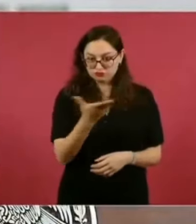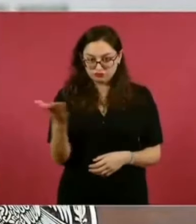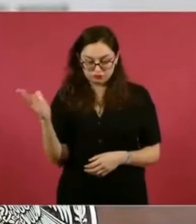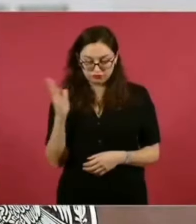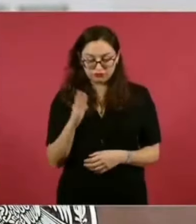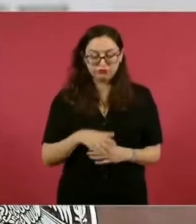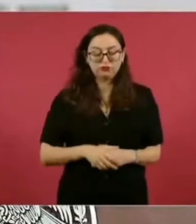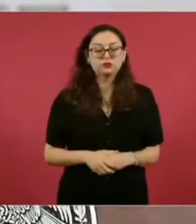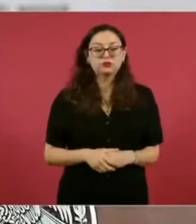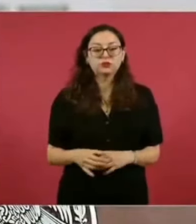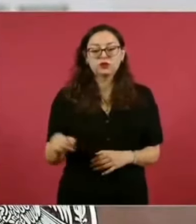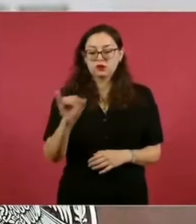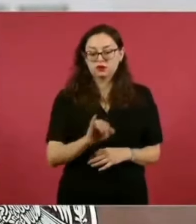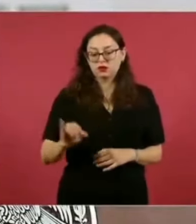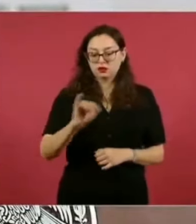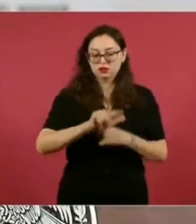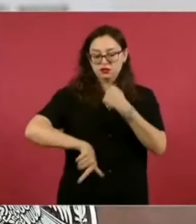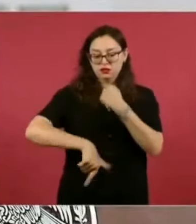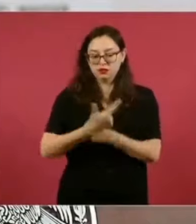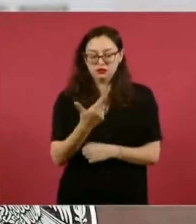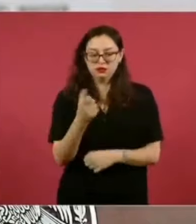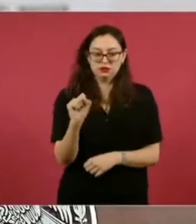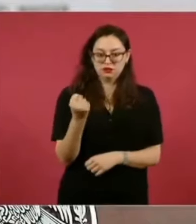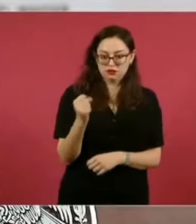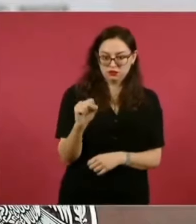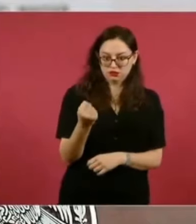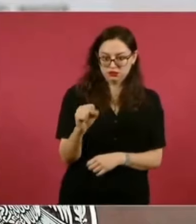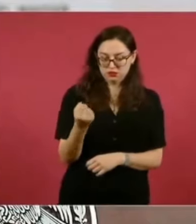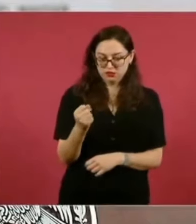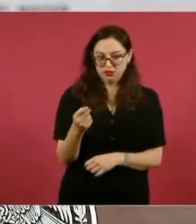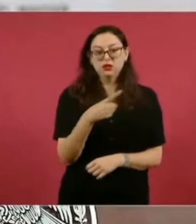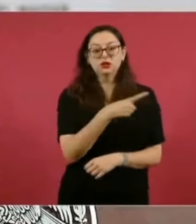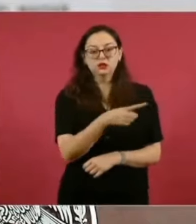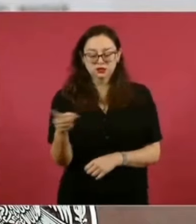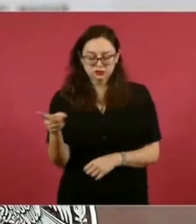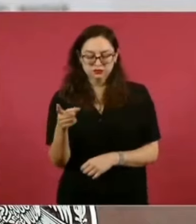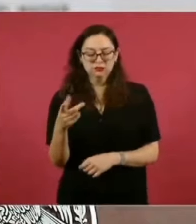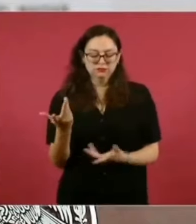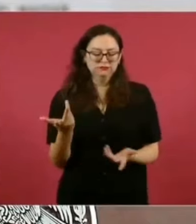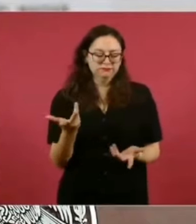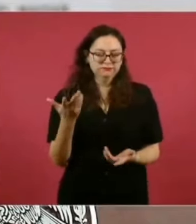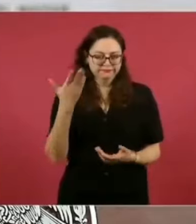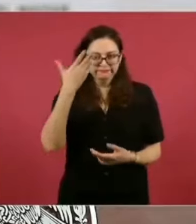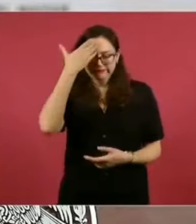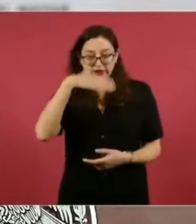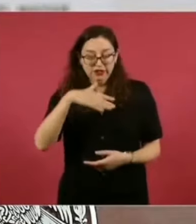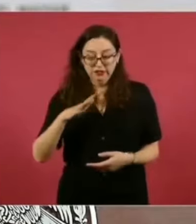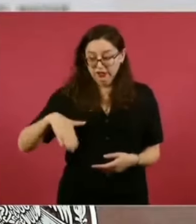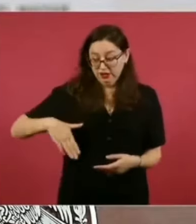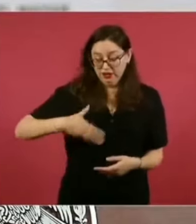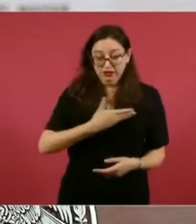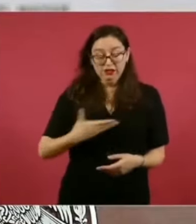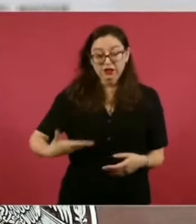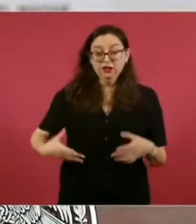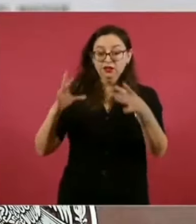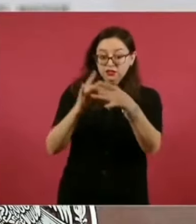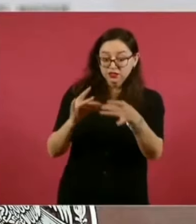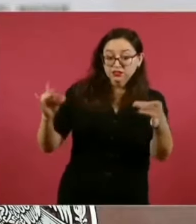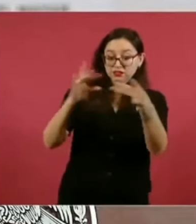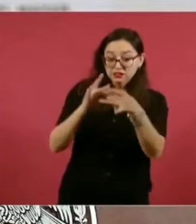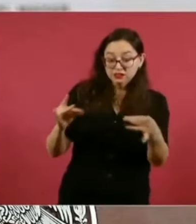jueves 12 de septiembre. Como ustedes ya escucharon al señor presidente, estamos muy cerca